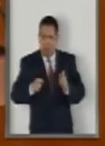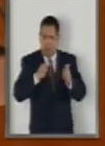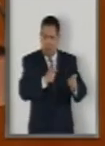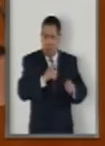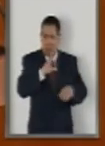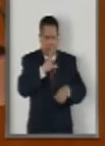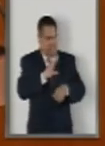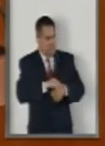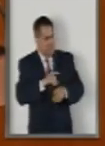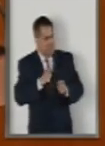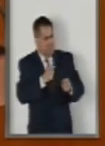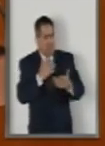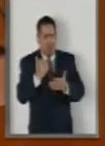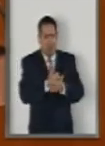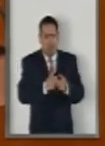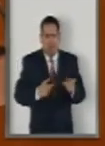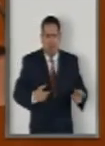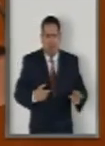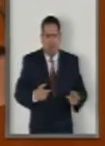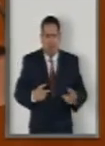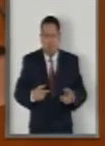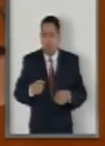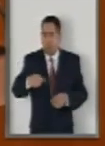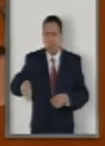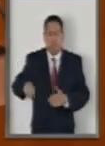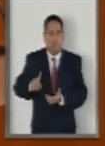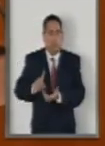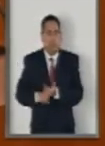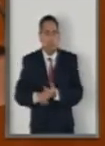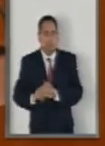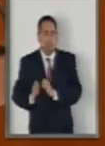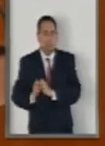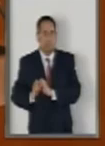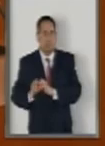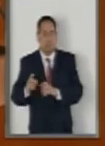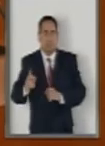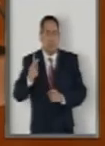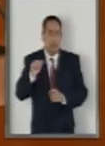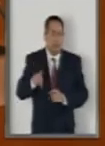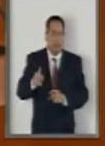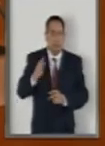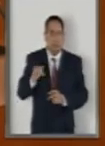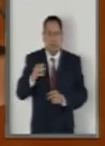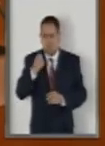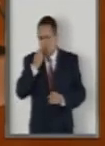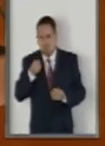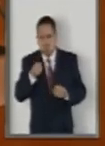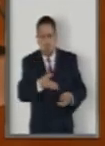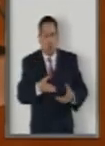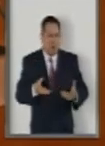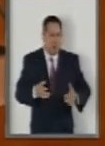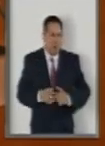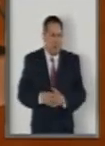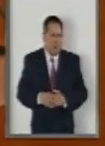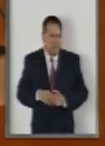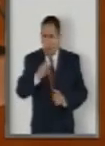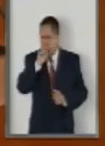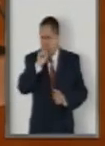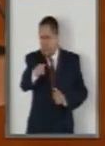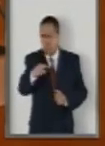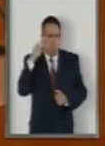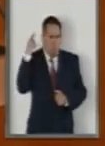le impulse, sino por un acuerdo entre el PRI y el PAN. Exactamente fue lo mismo en